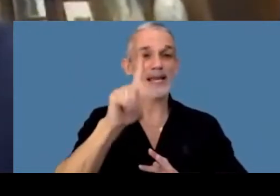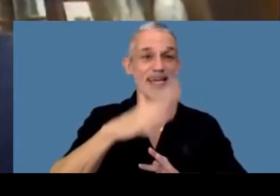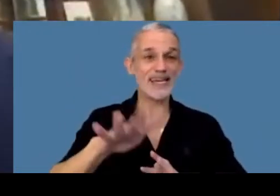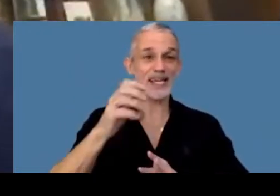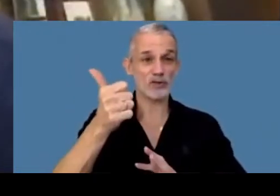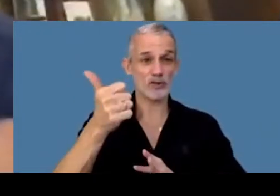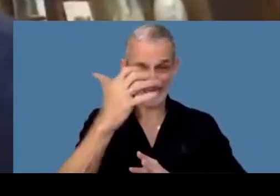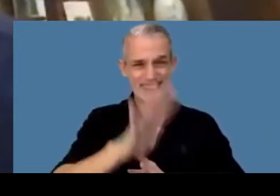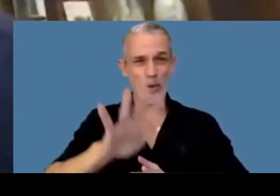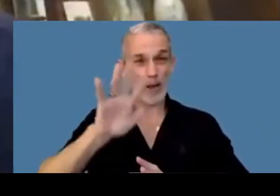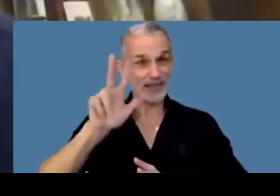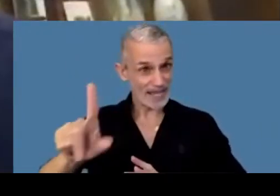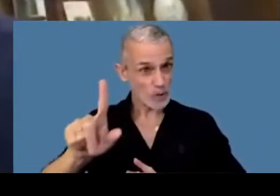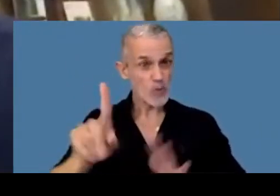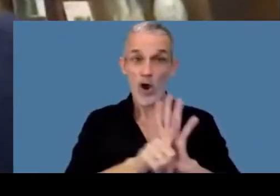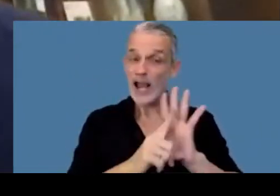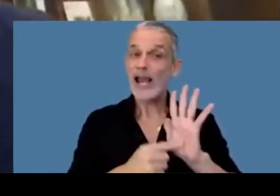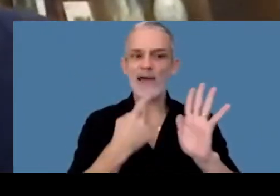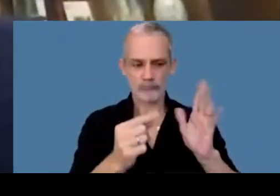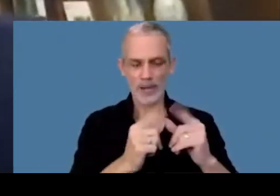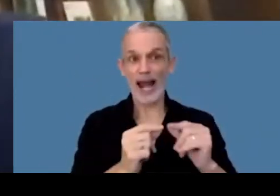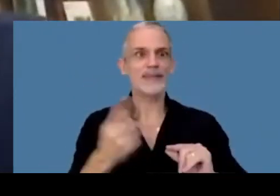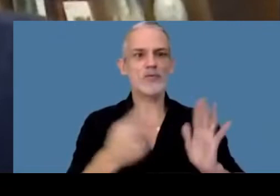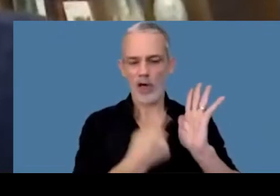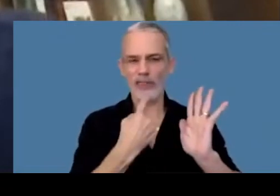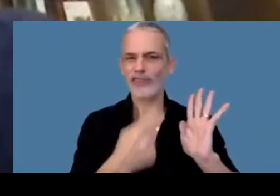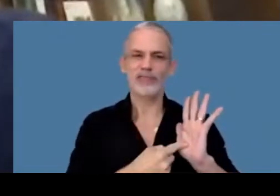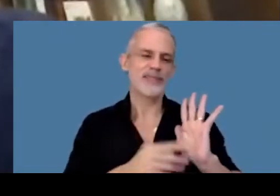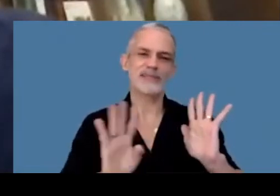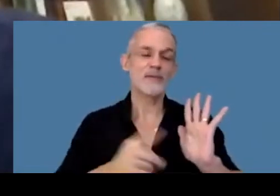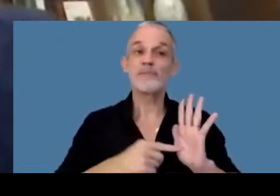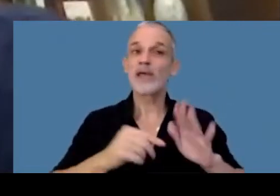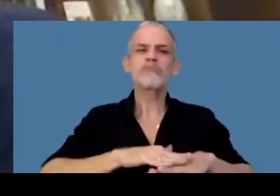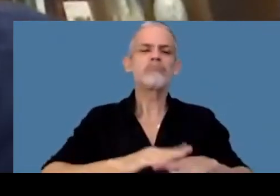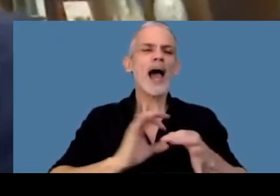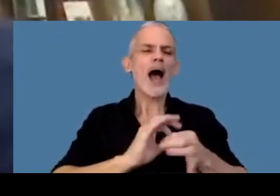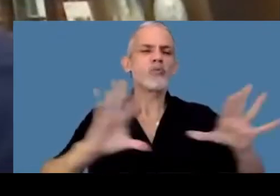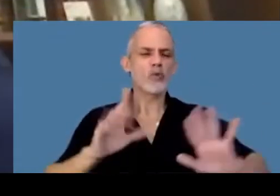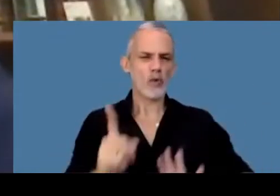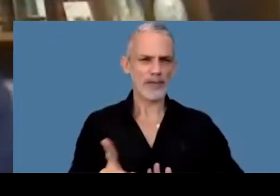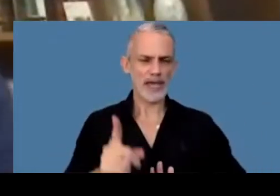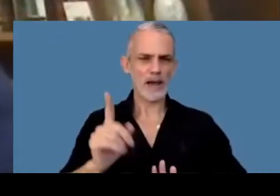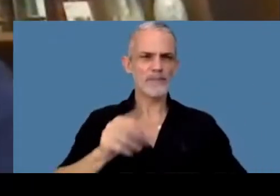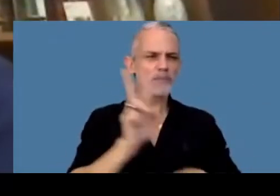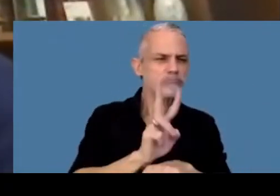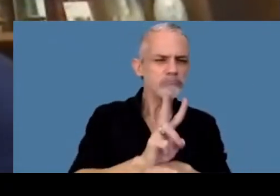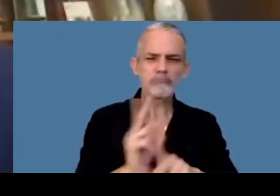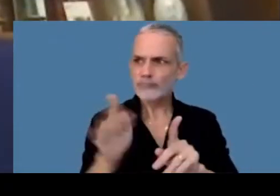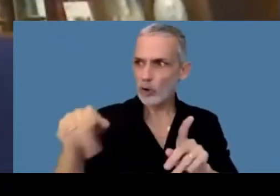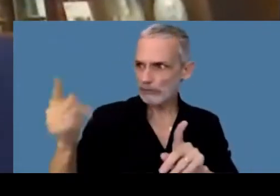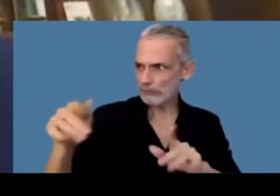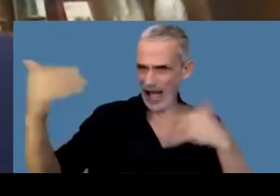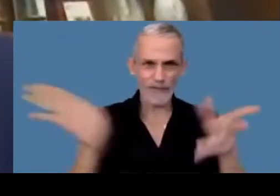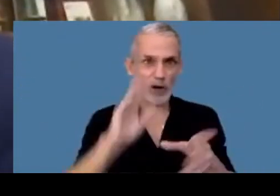23.551, precisamente refiere, o se conoce como el principio de autonomía. Preservarlas de cualquier injerencia, tanto